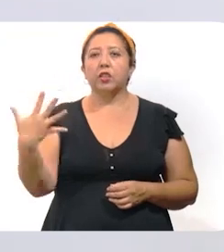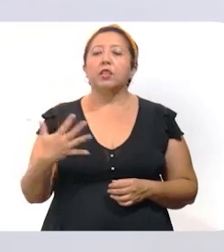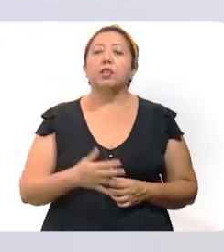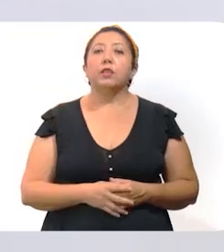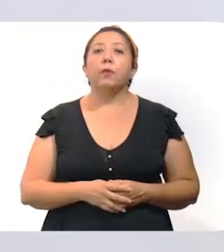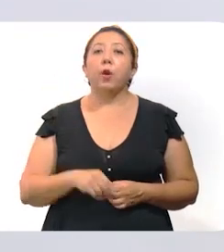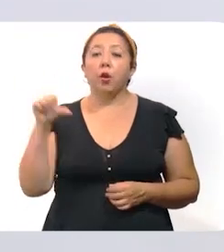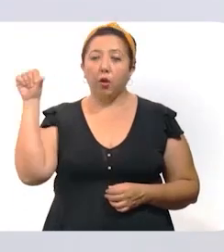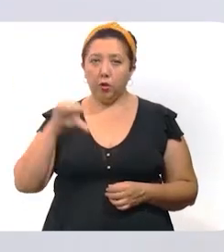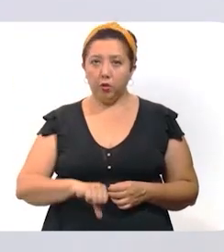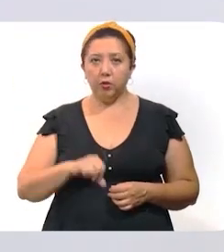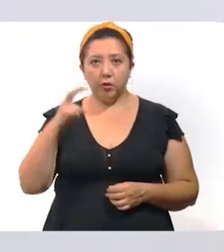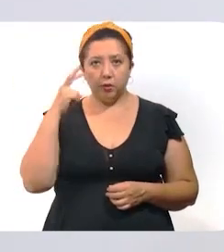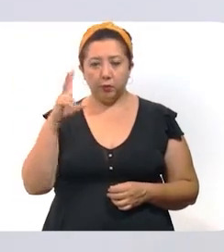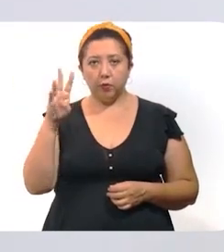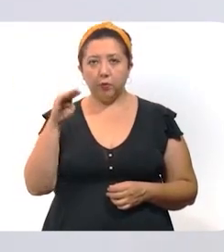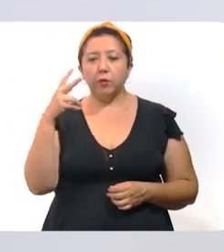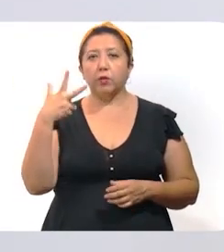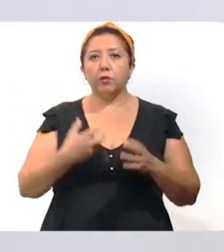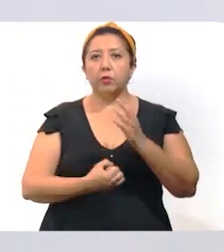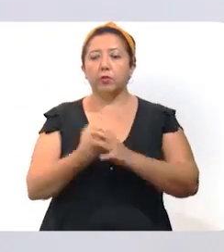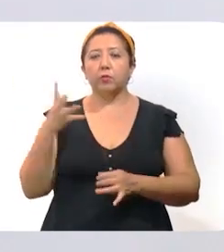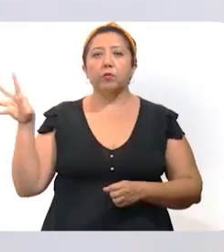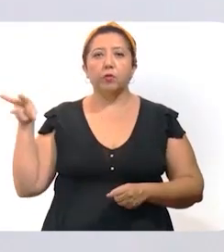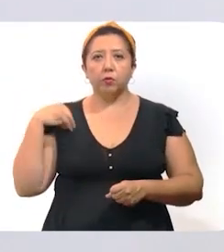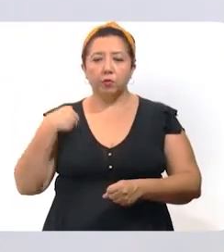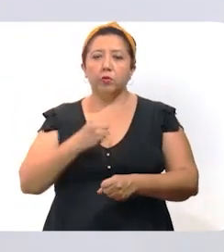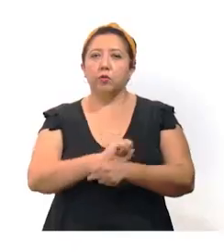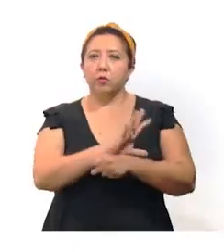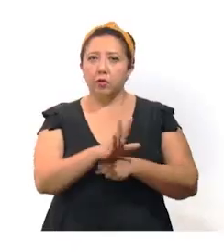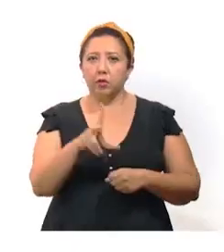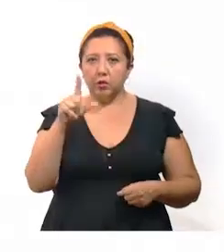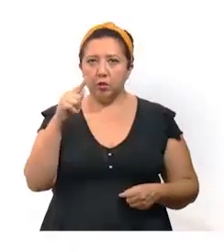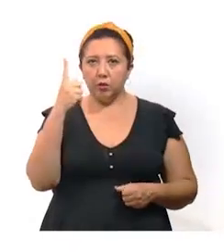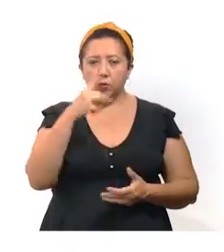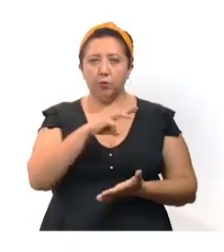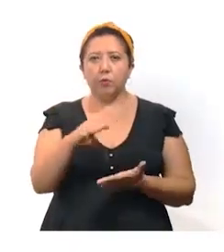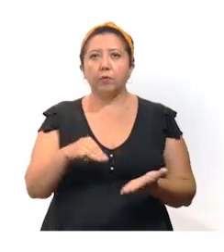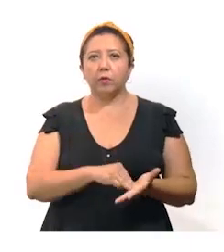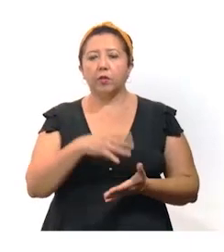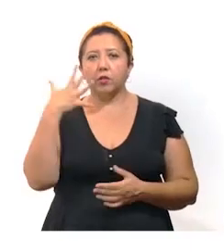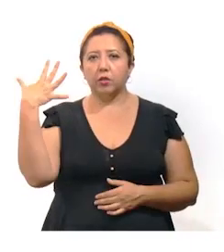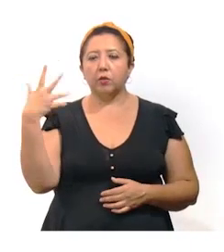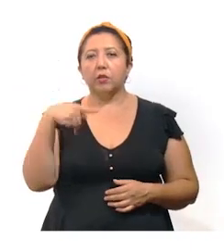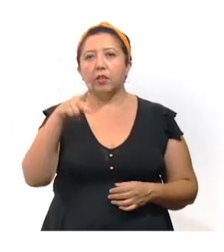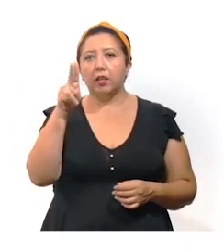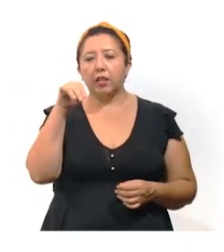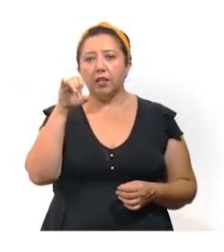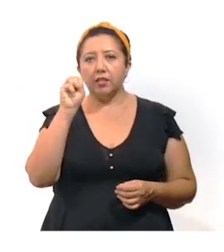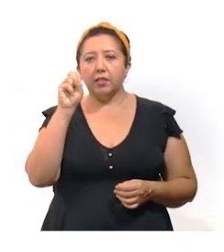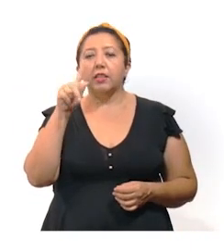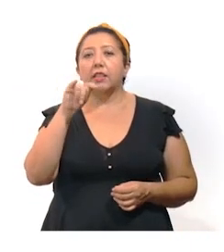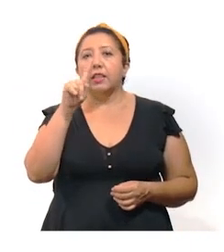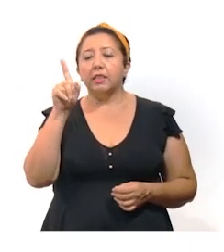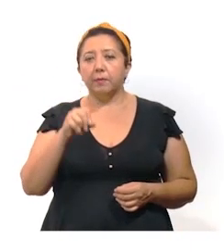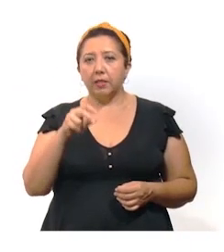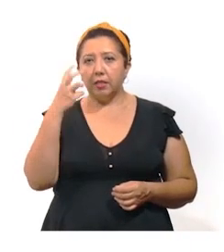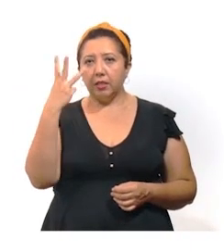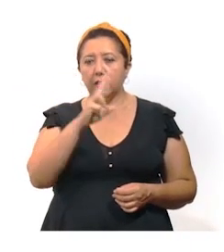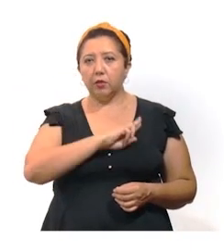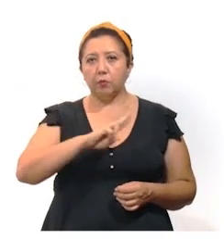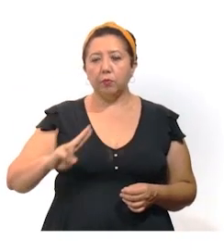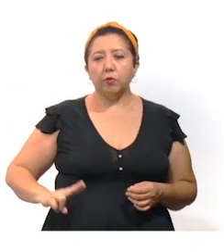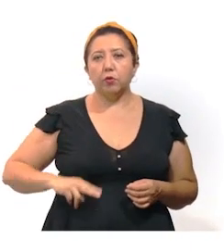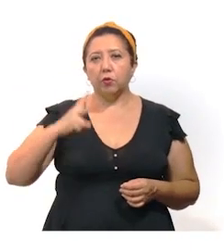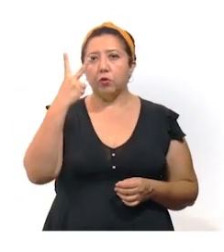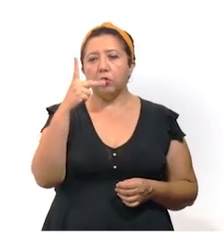31.275. Hoy se detectaron 98 nuevos contagios de coronavirus, 71 en Mérida, 5 en Canacín y en Tizimín, 3 en Humán,